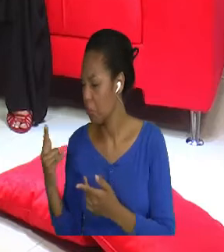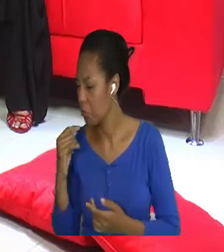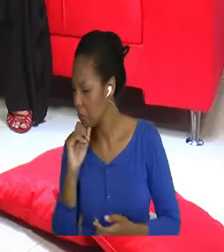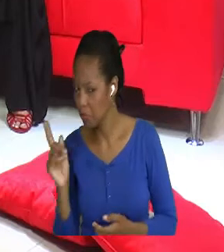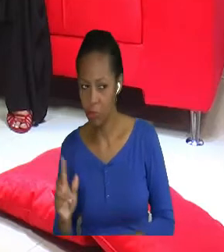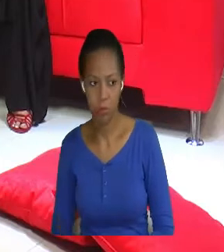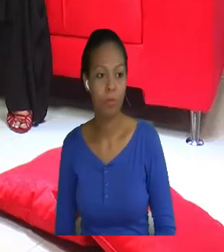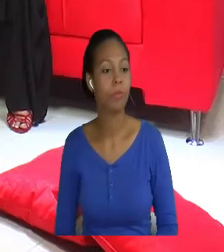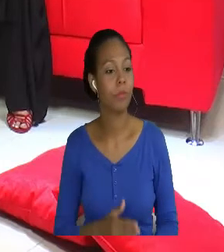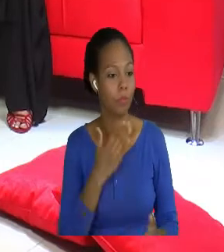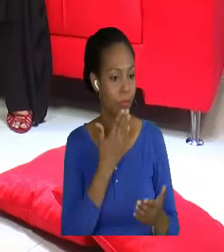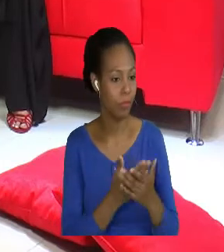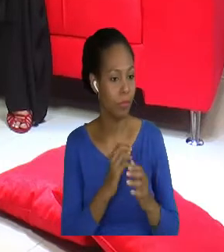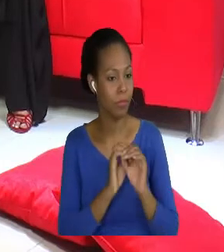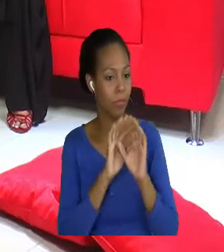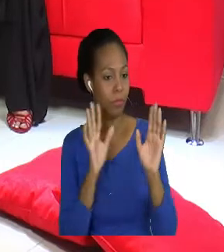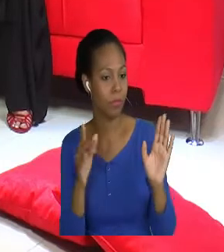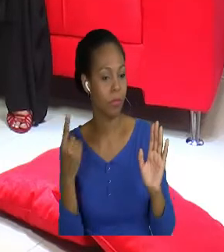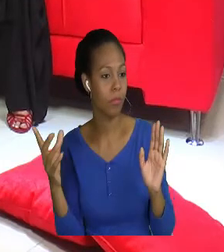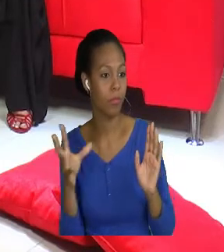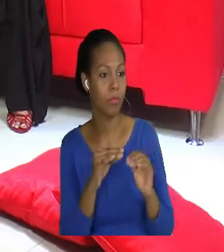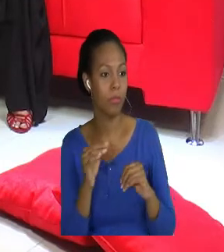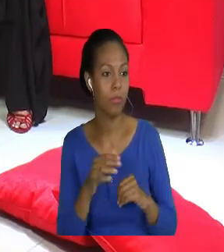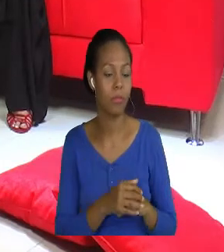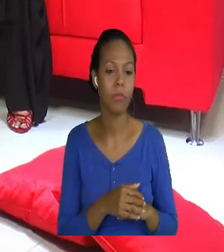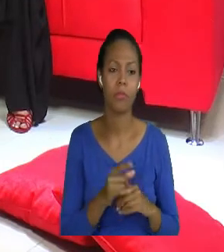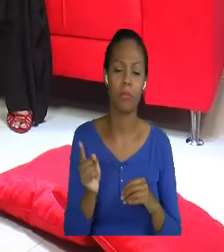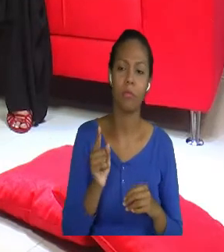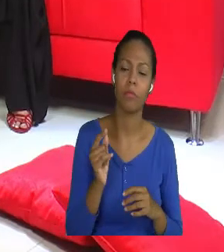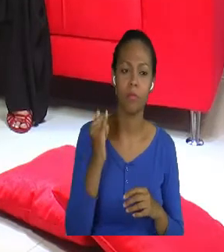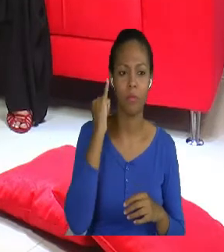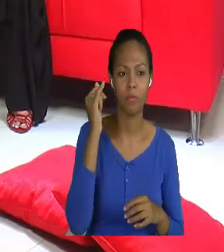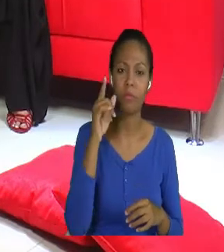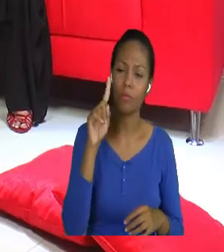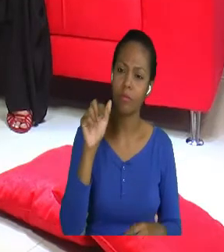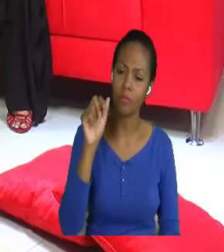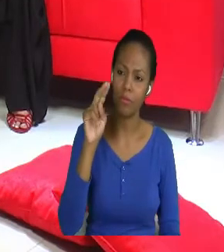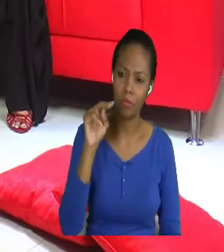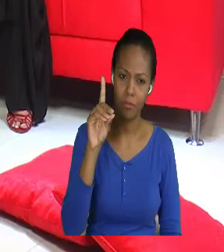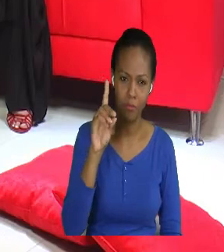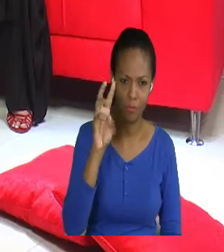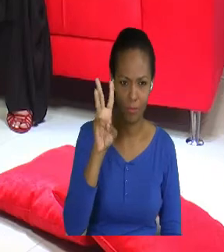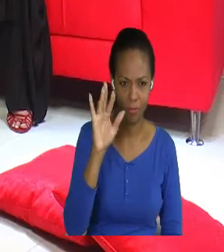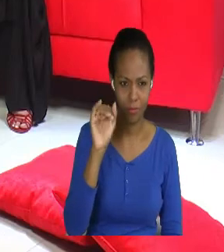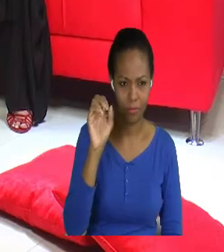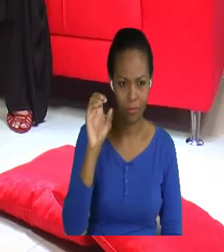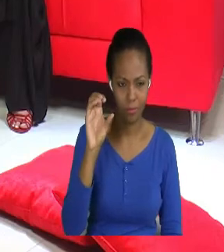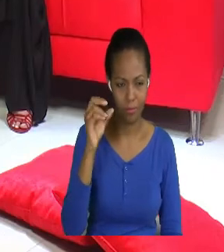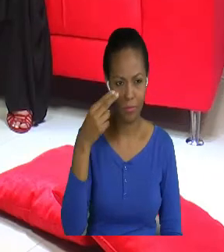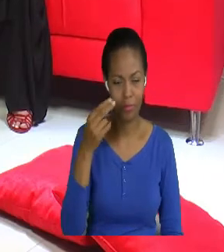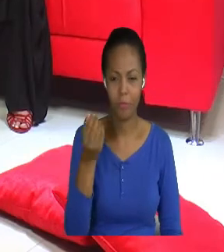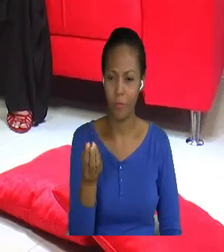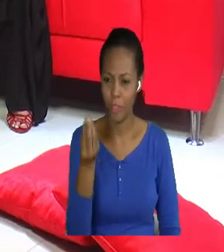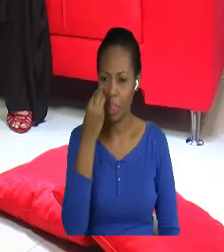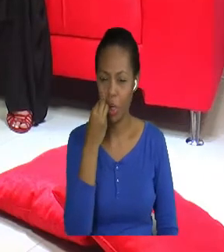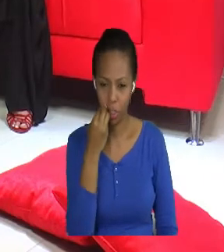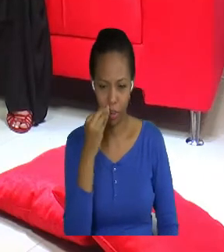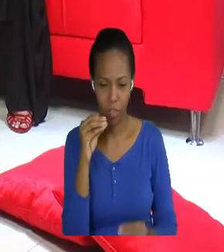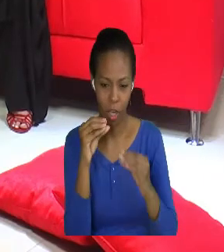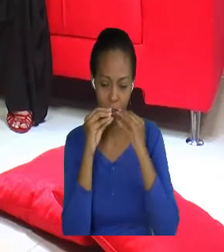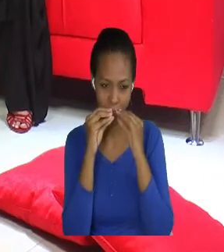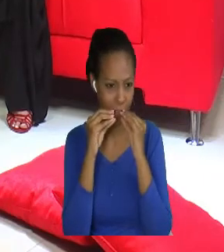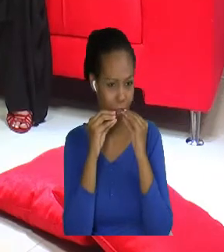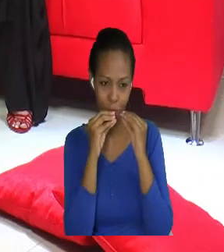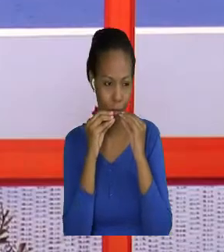Buenos días a todos. La técnica del sándwich, ¿en qué consiste? No es un sándwich que nos vamos a comer pero sí tiene que ver con